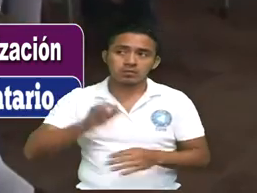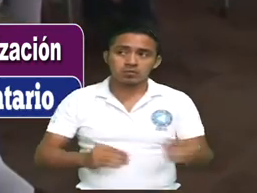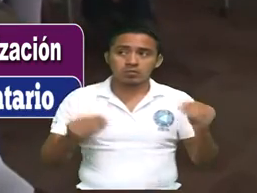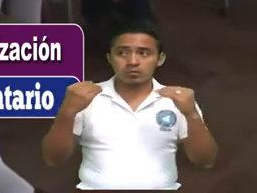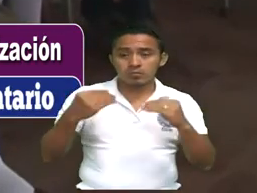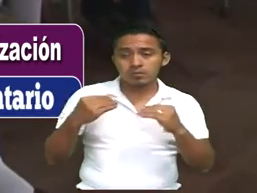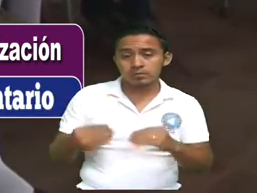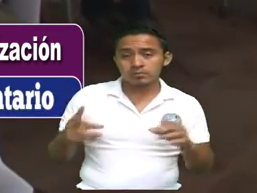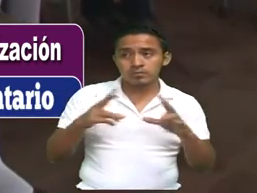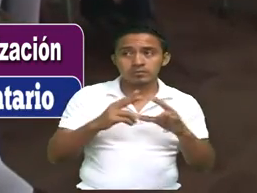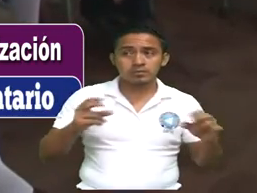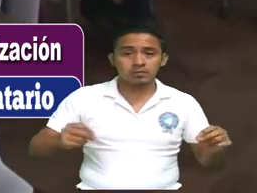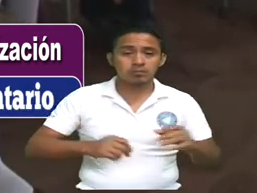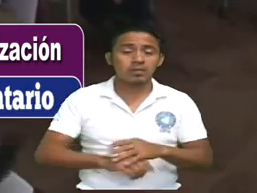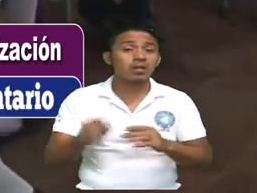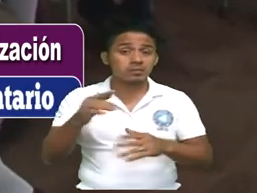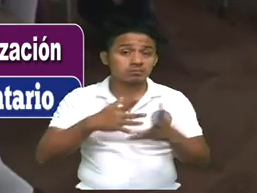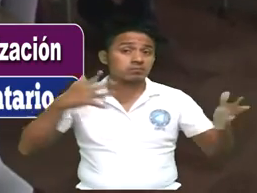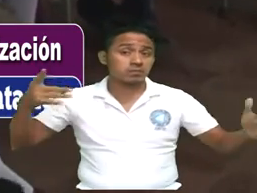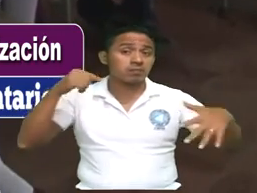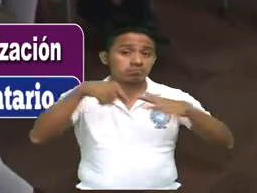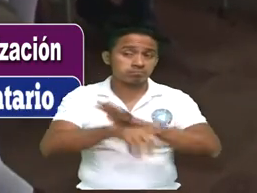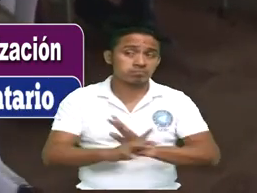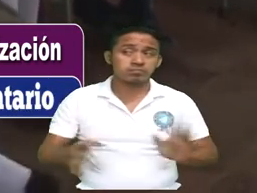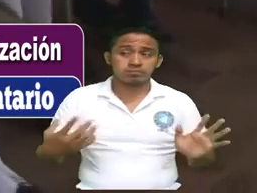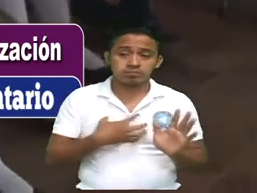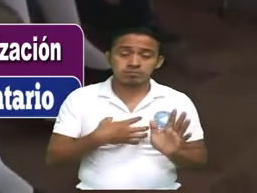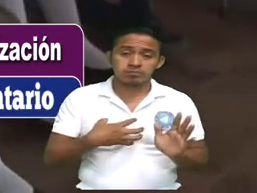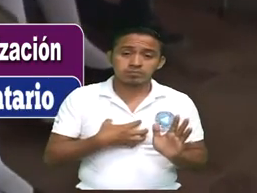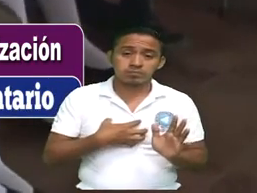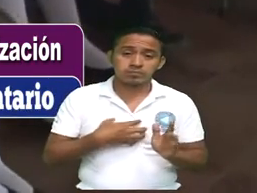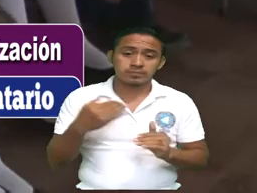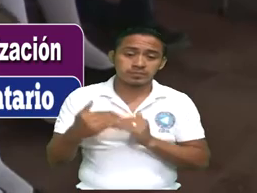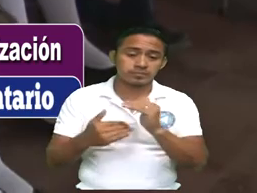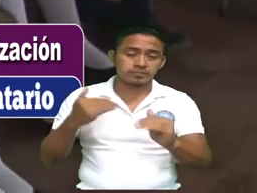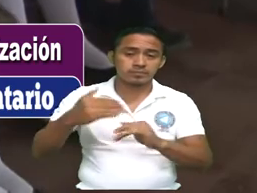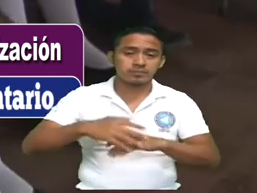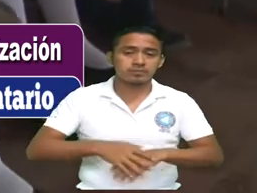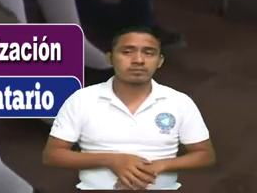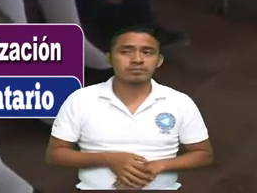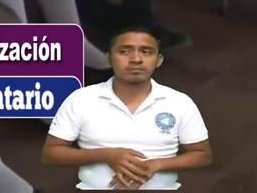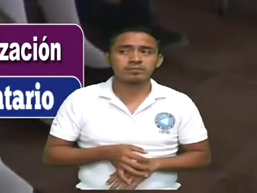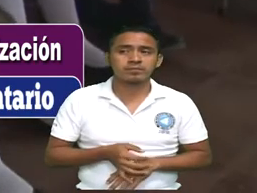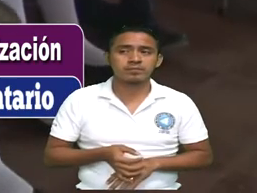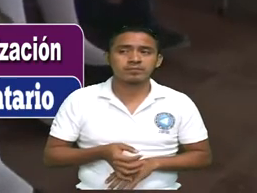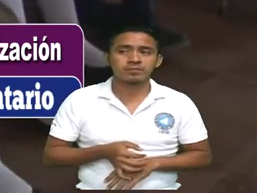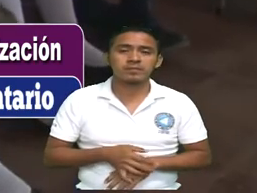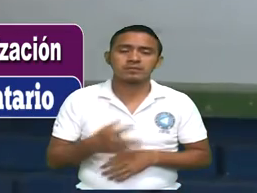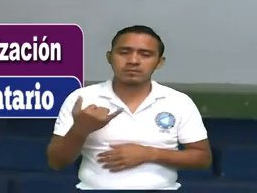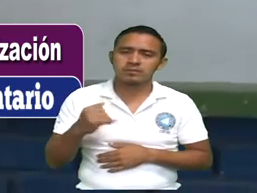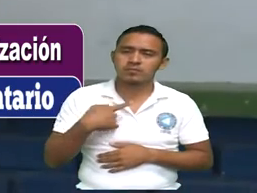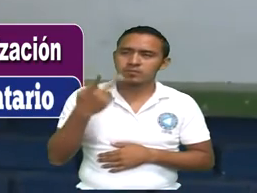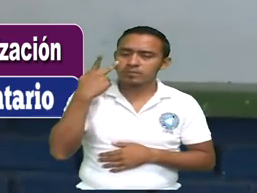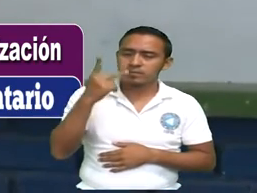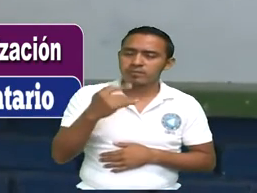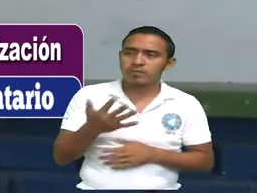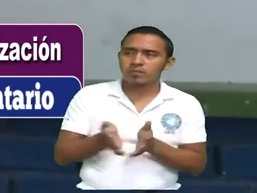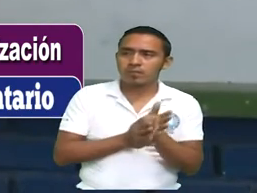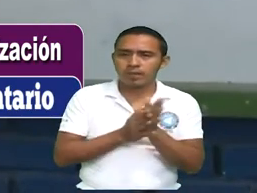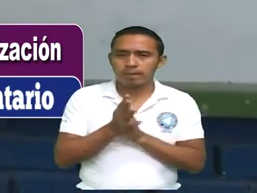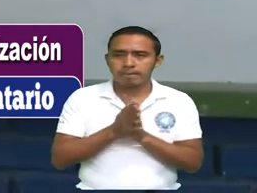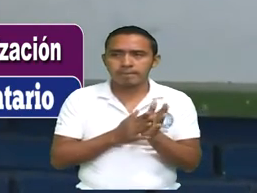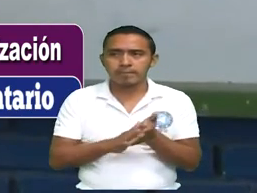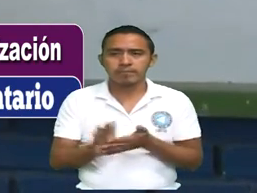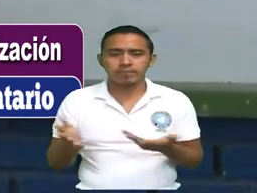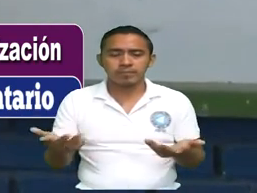este país. Ese es un gran reto que tenemos por delante, ¿verdad? Sí, porque he visto precisamente algo muy interesante que se